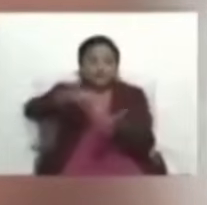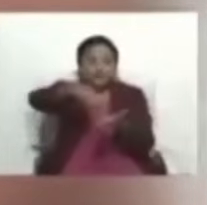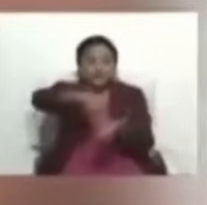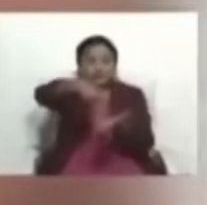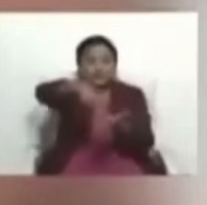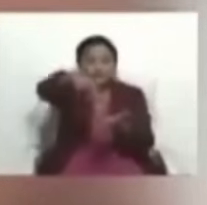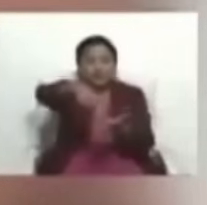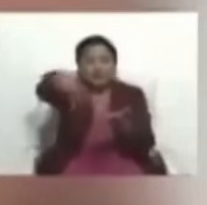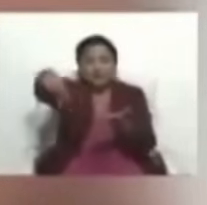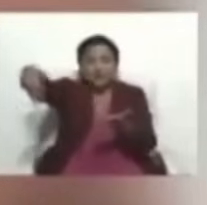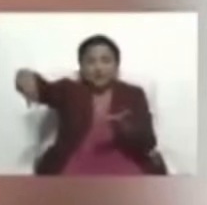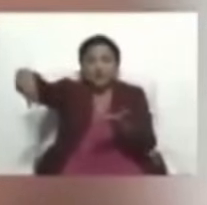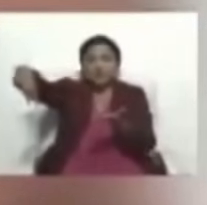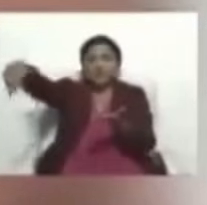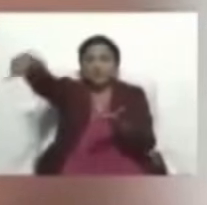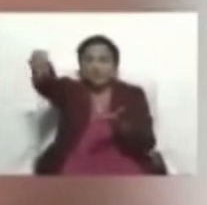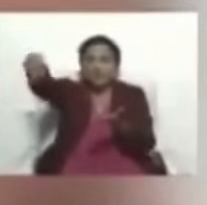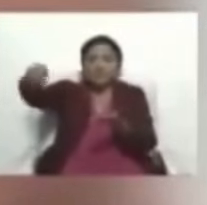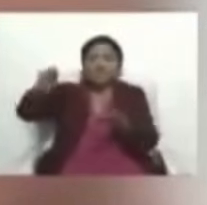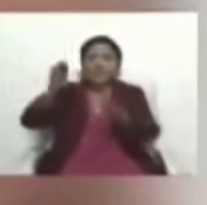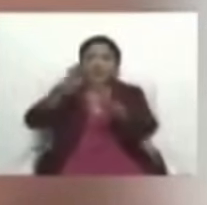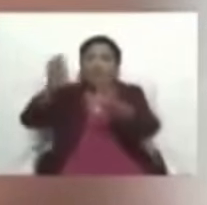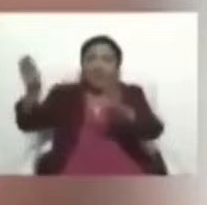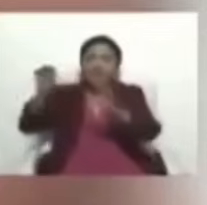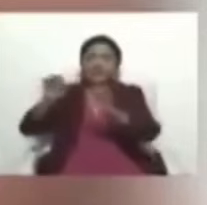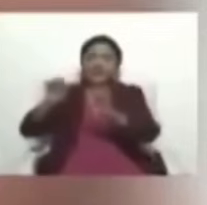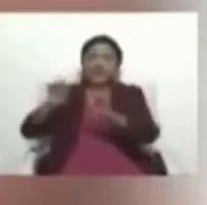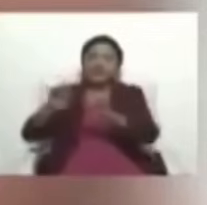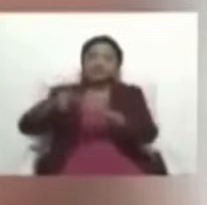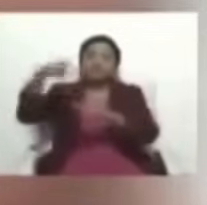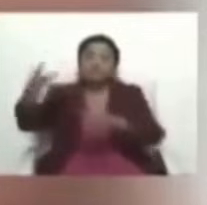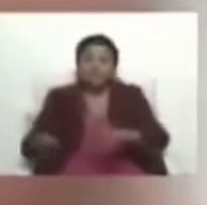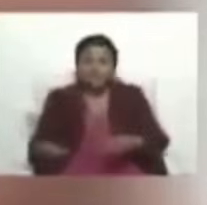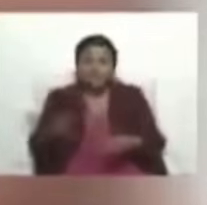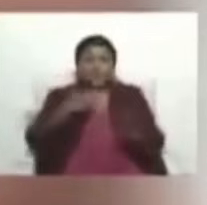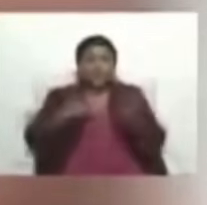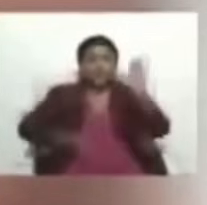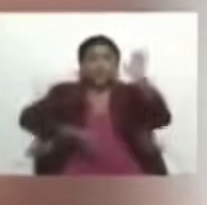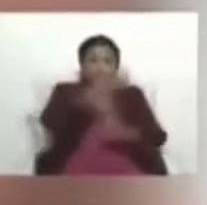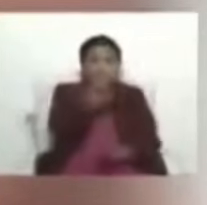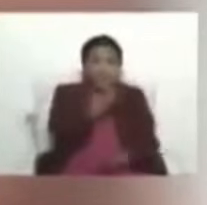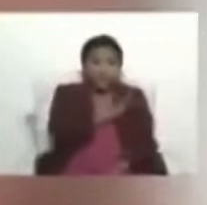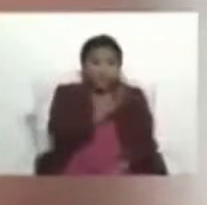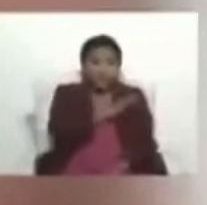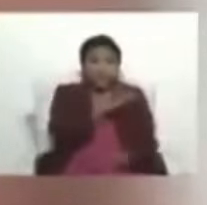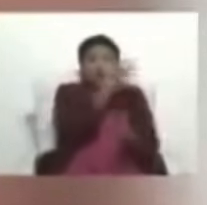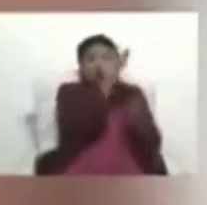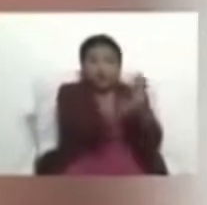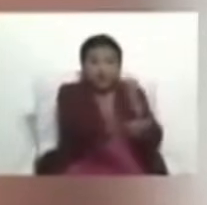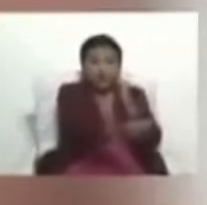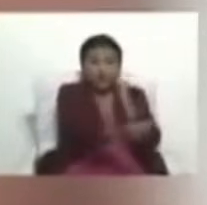con dirección a la ventana. Yo después de esto me fui a Chile